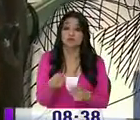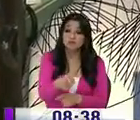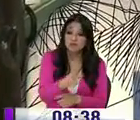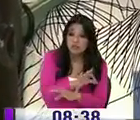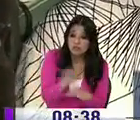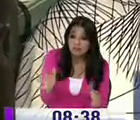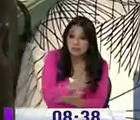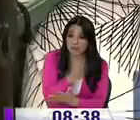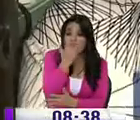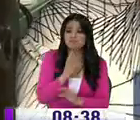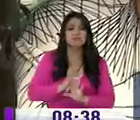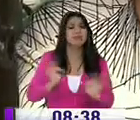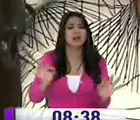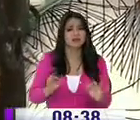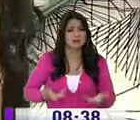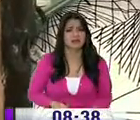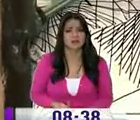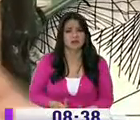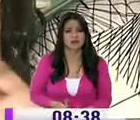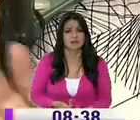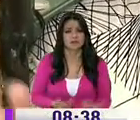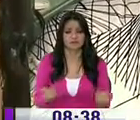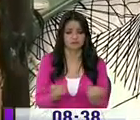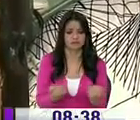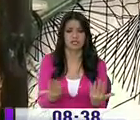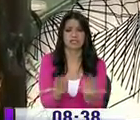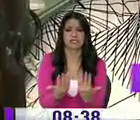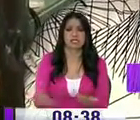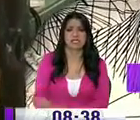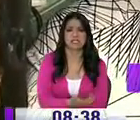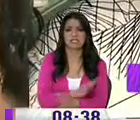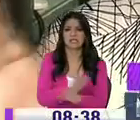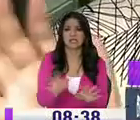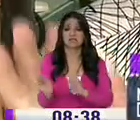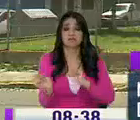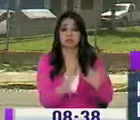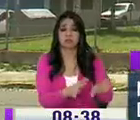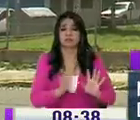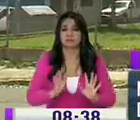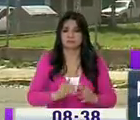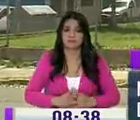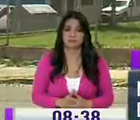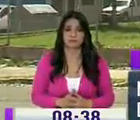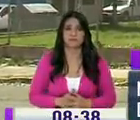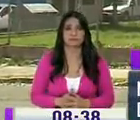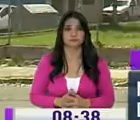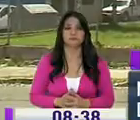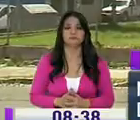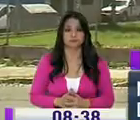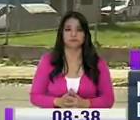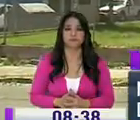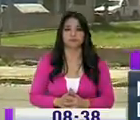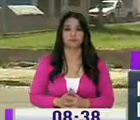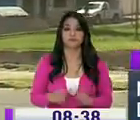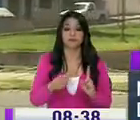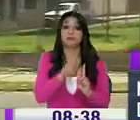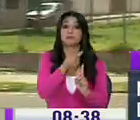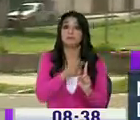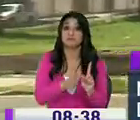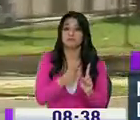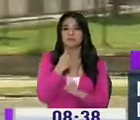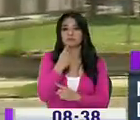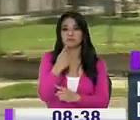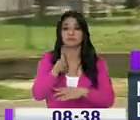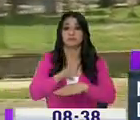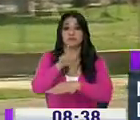limpian bien bonito nos sacan esas chambas que decimos nosotros no dejan en sima en sima a decir de juan carlos pongas y morador del lugar la